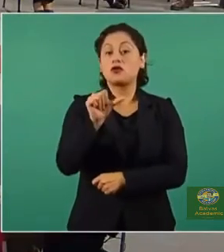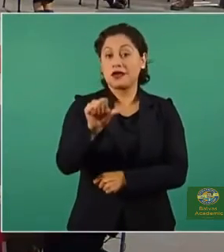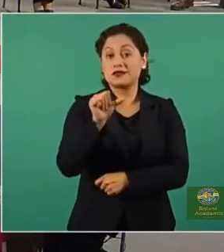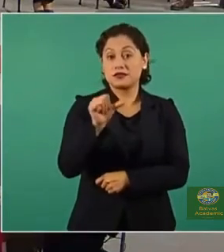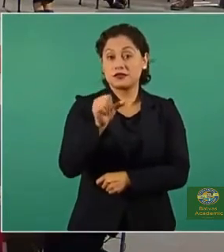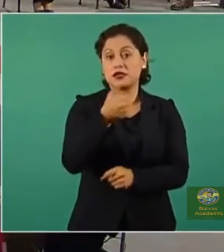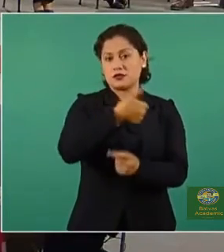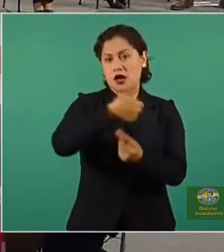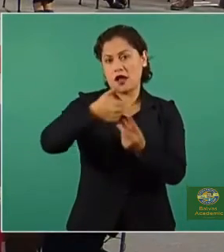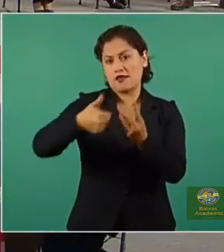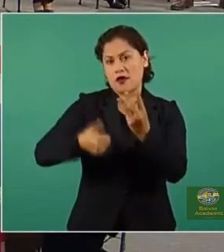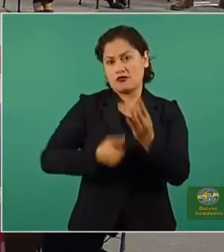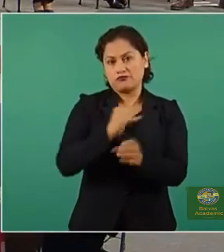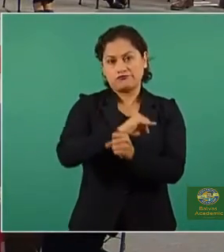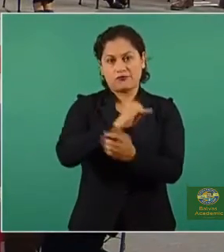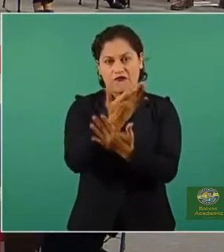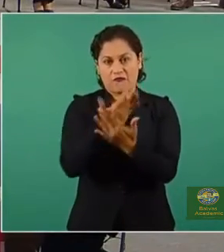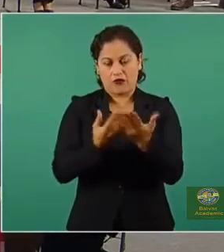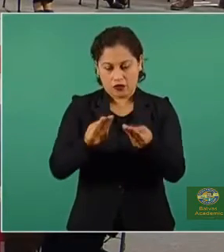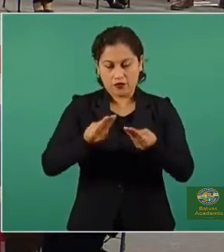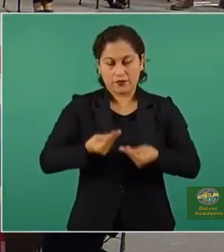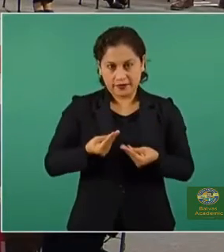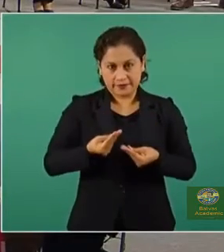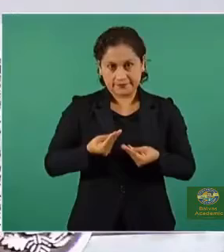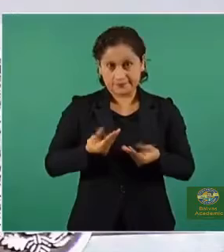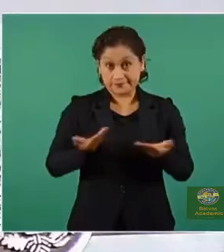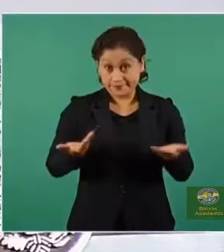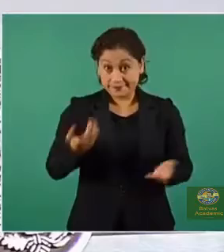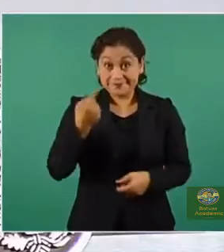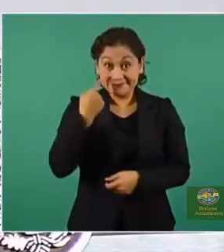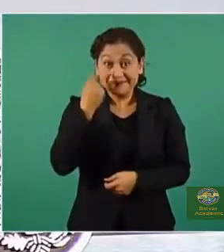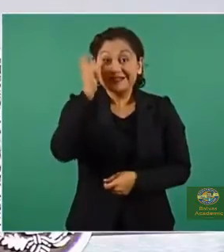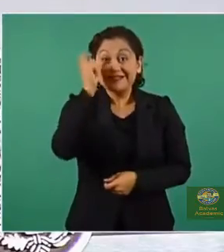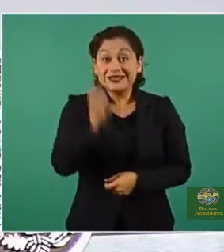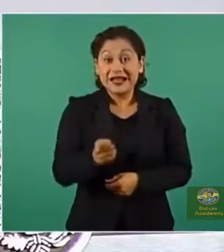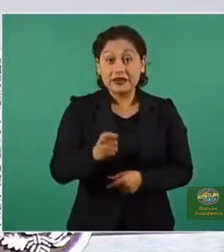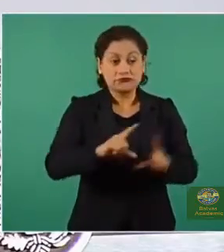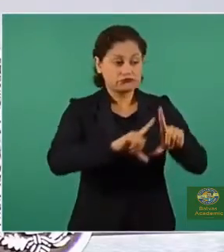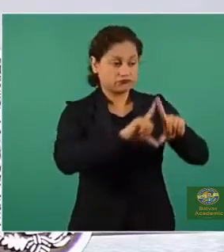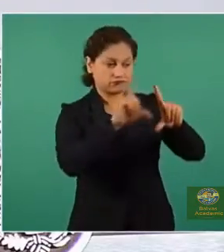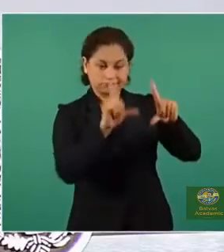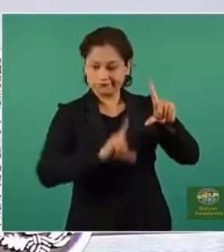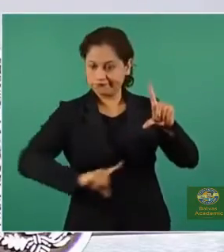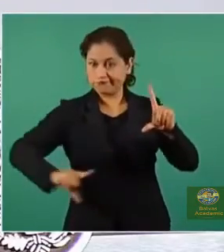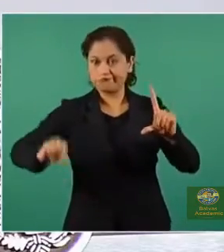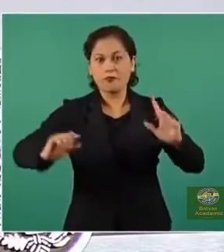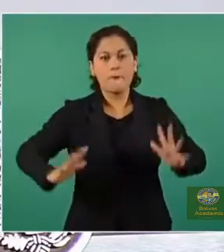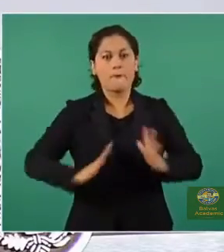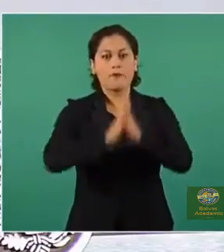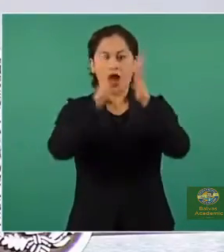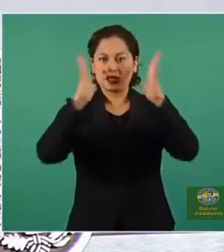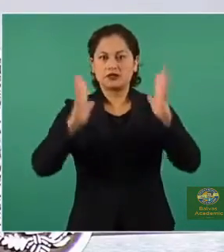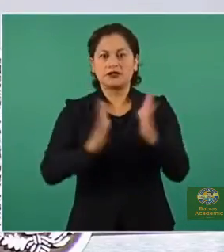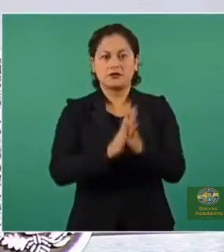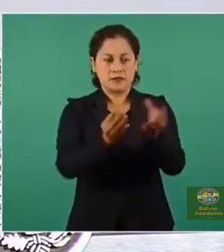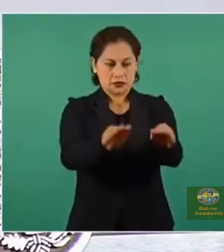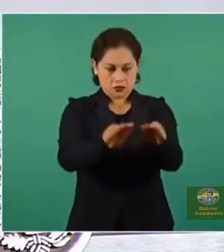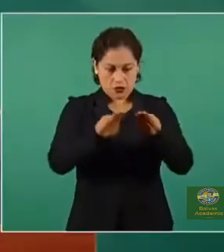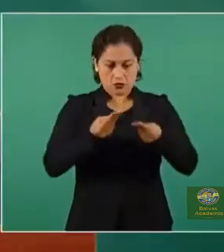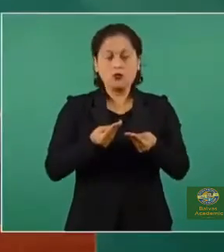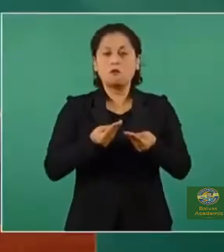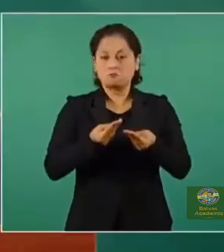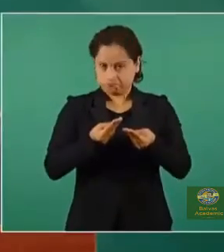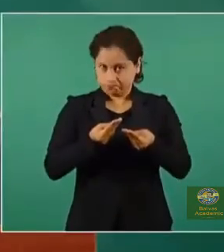México. Como verán, la participación nos da, digamos, una consulta robusta, una